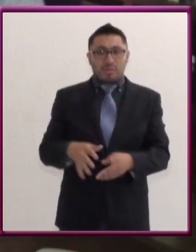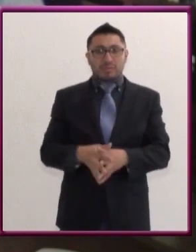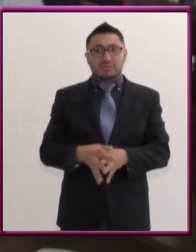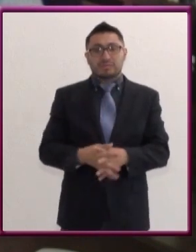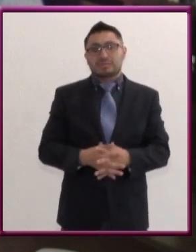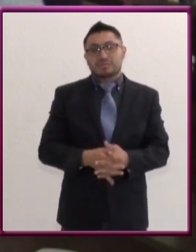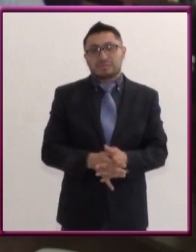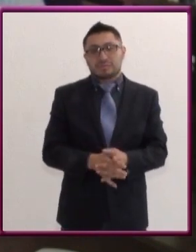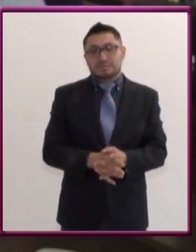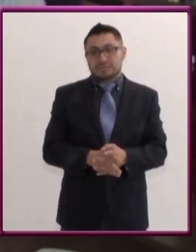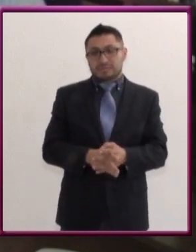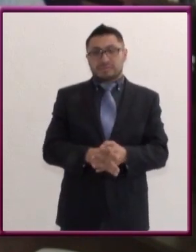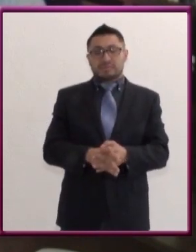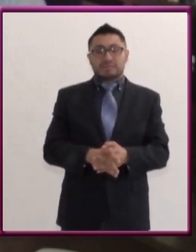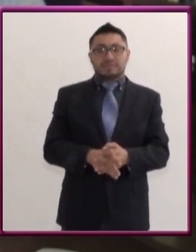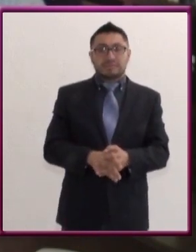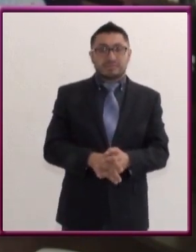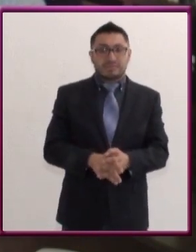pronosticar